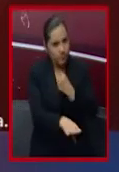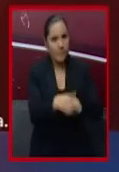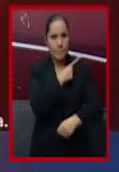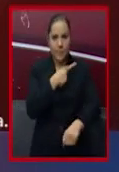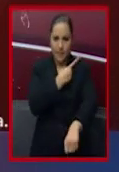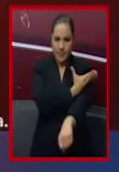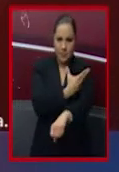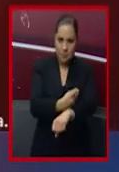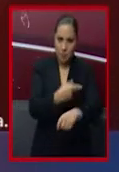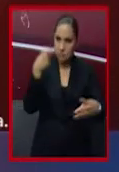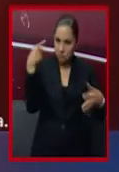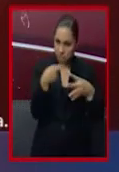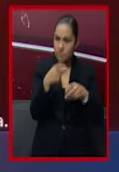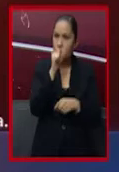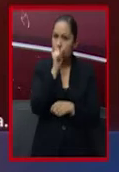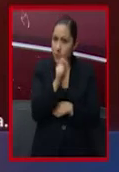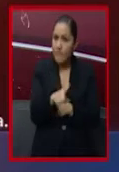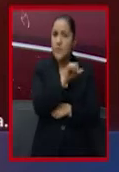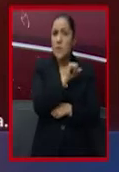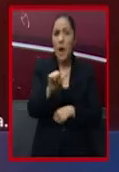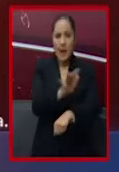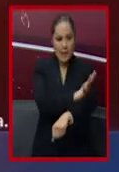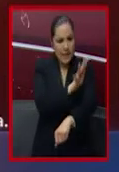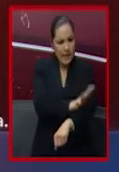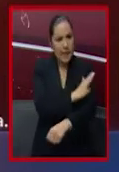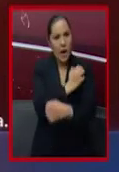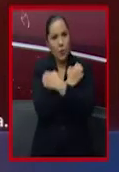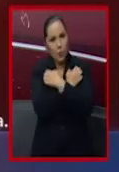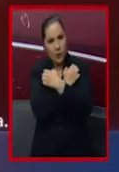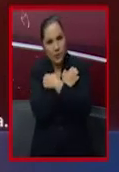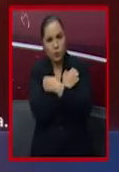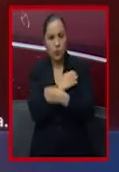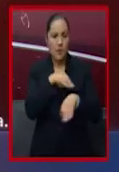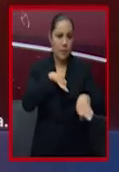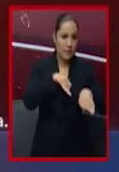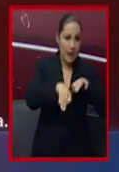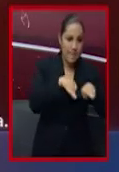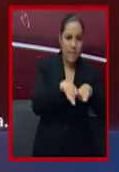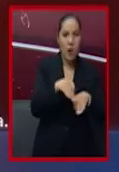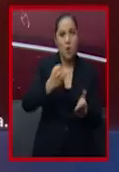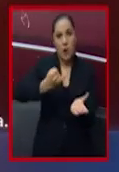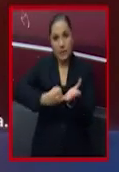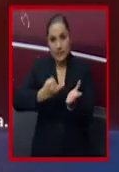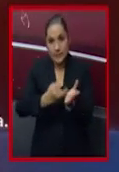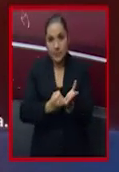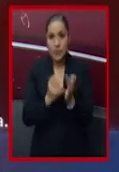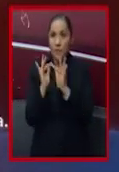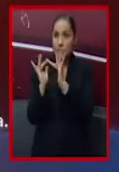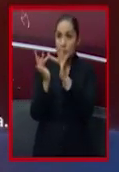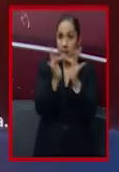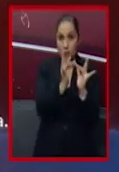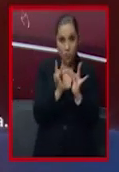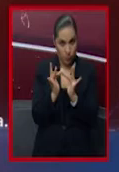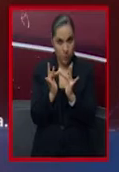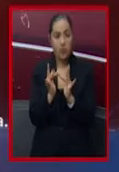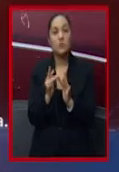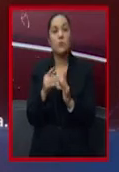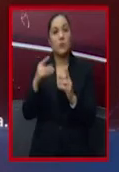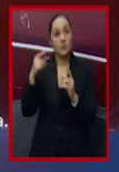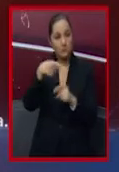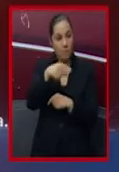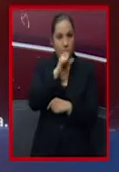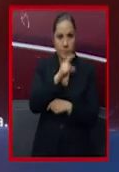las reformas constitucionales en materia energética, educativa, laboral, hacendaria y en